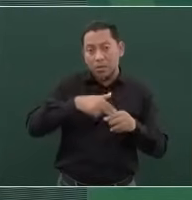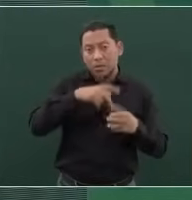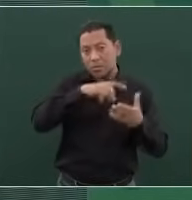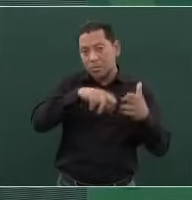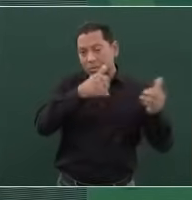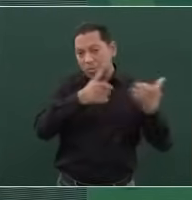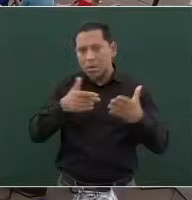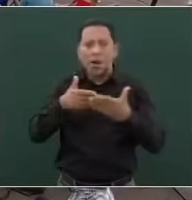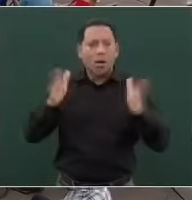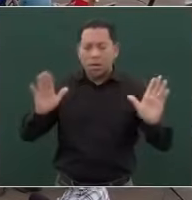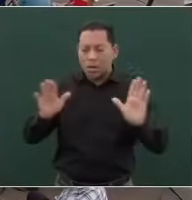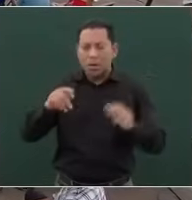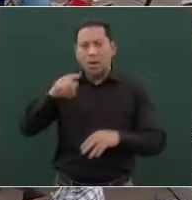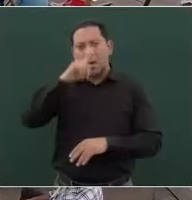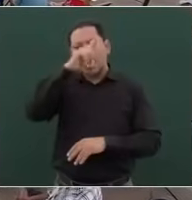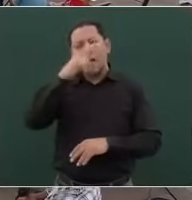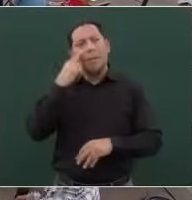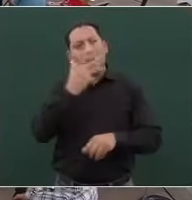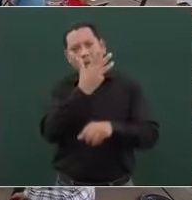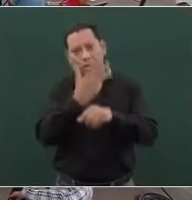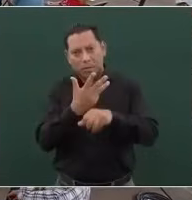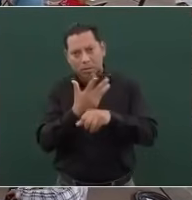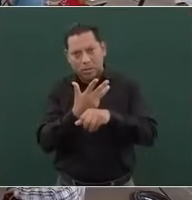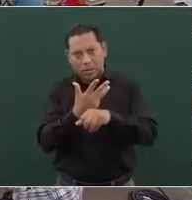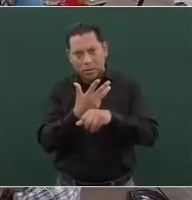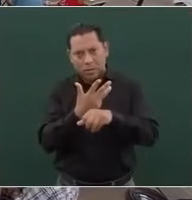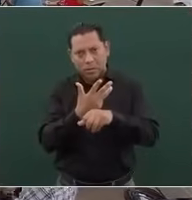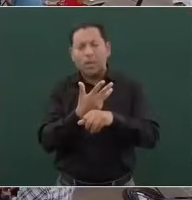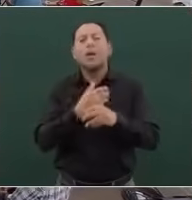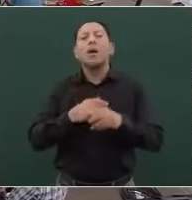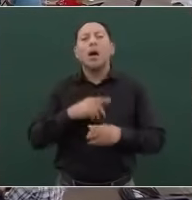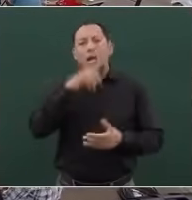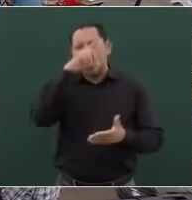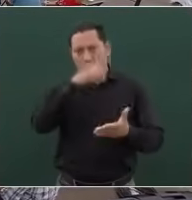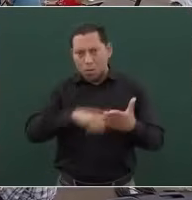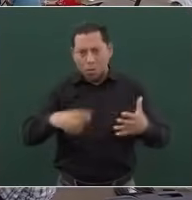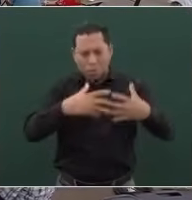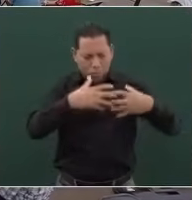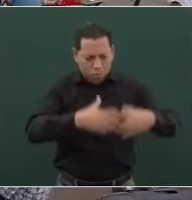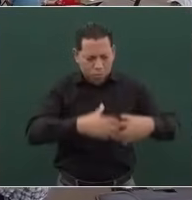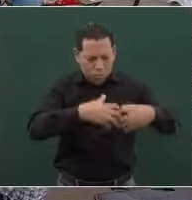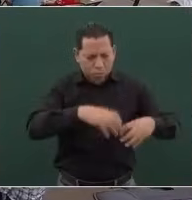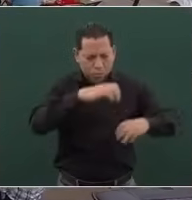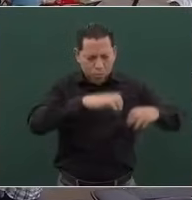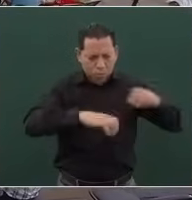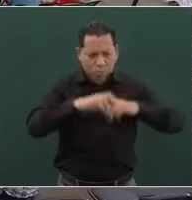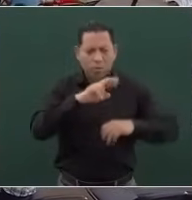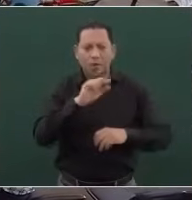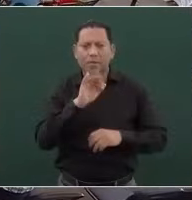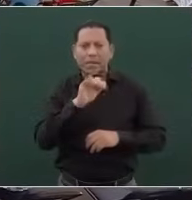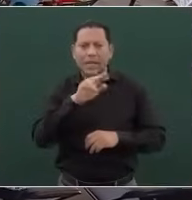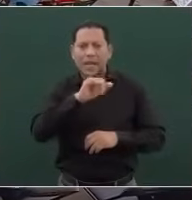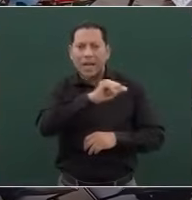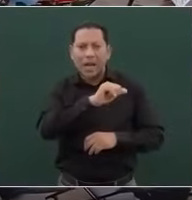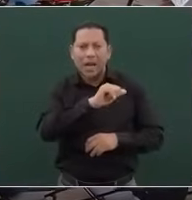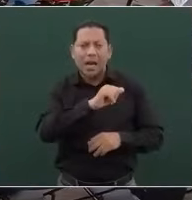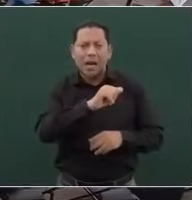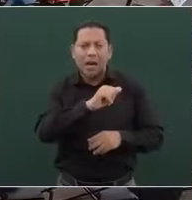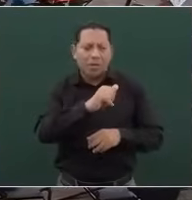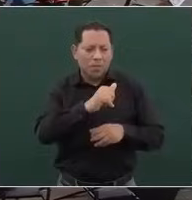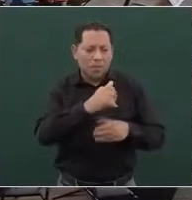una refinería en Deer Park, en Houston, y se construyó esta